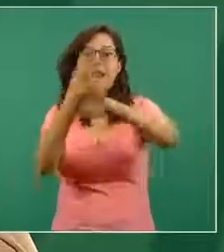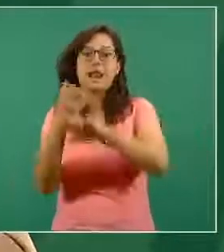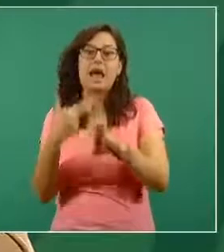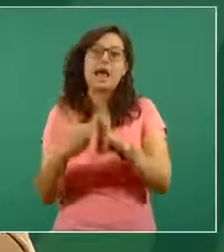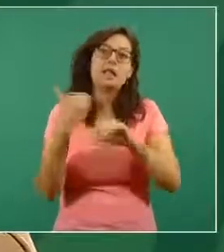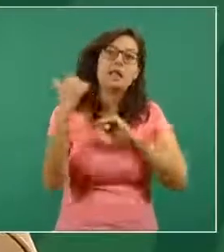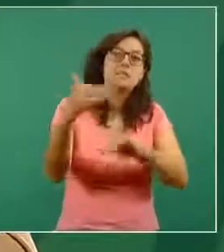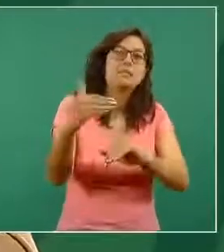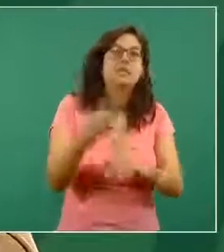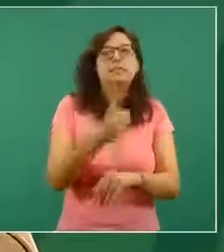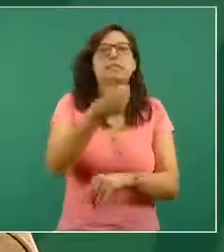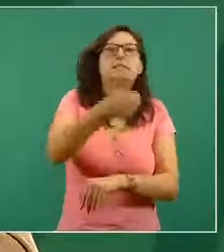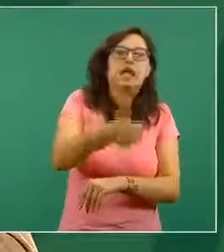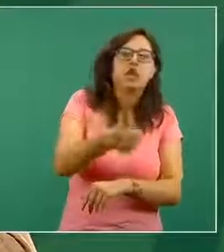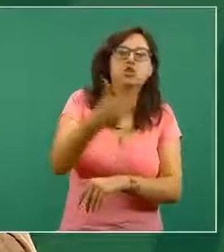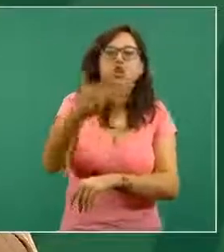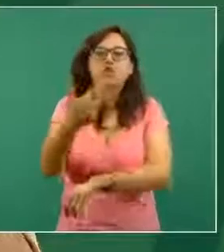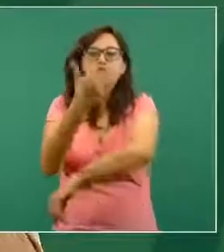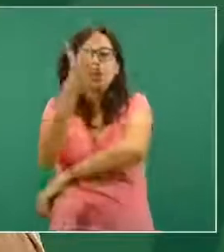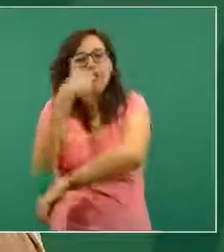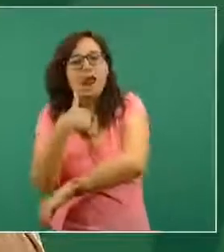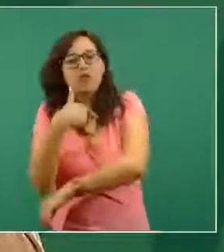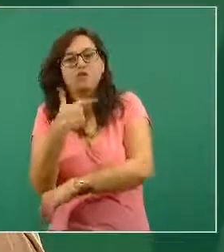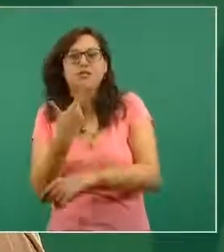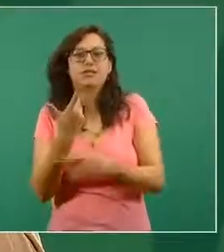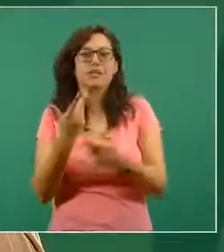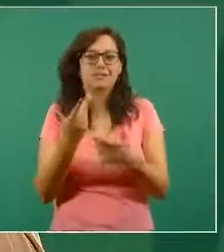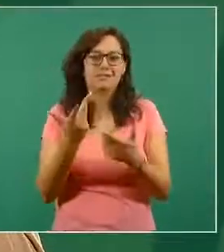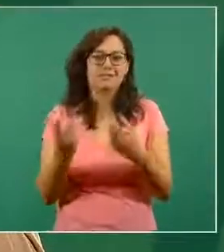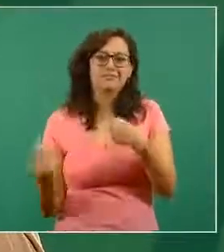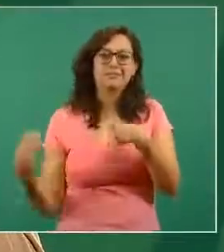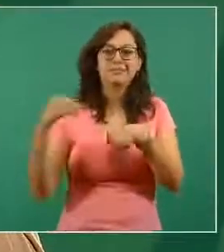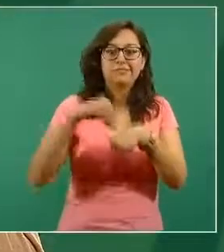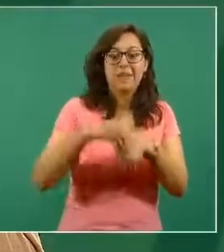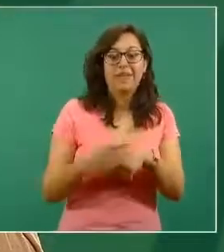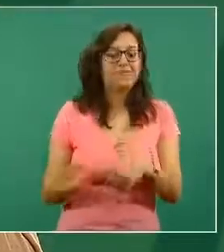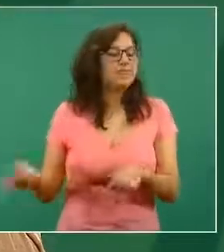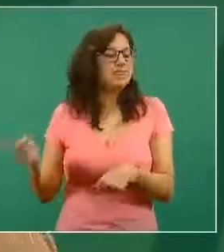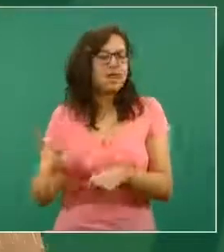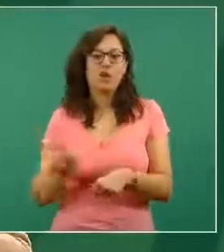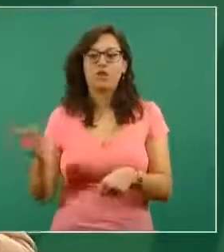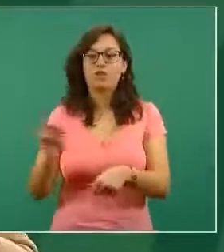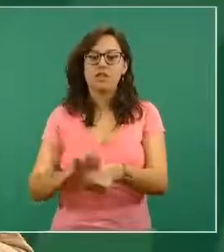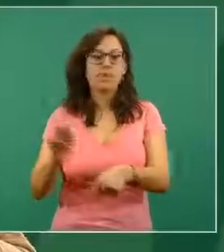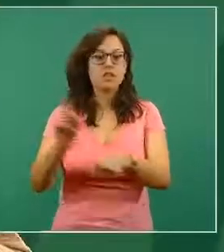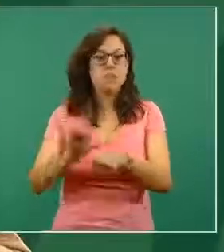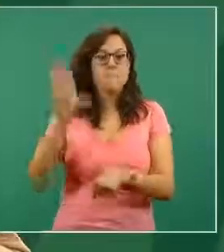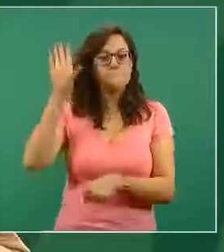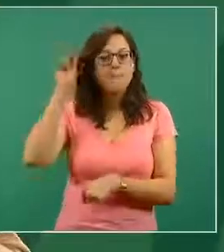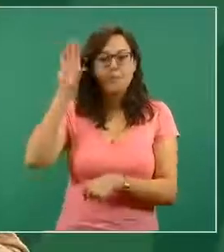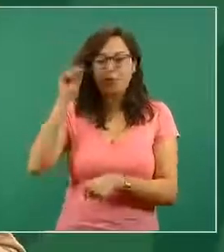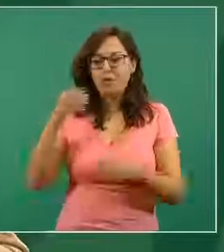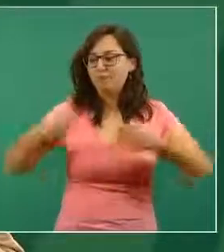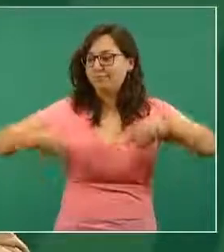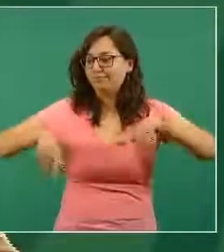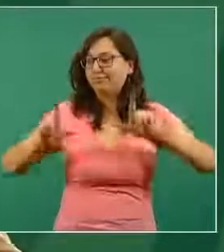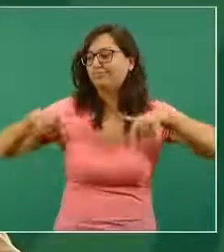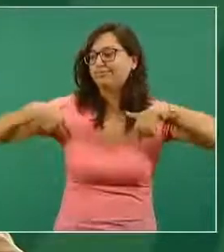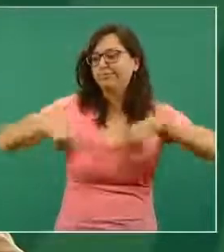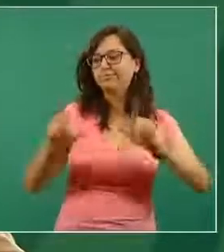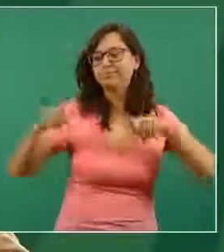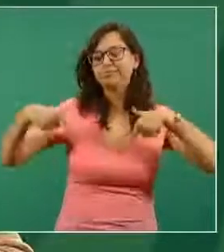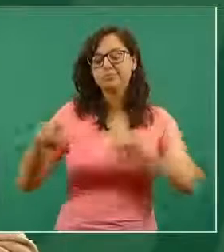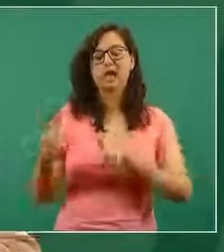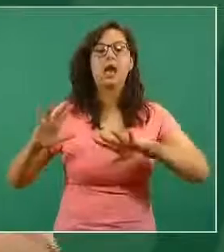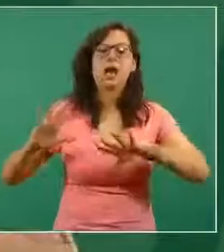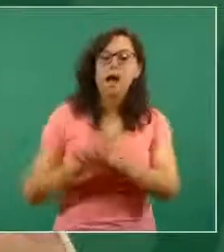¿no? Entonces, como les comentaba, como es una plataforma en tiempo real, pues obviamente minuto tras minuto la información puede